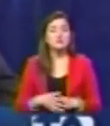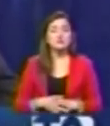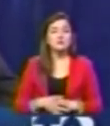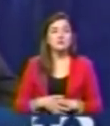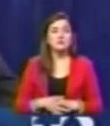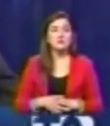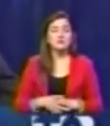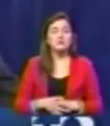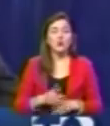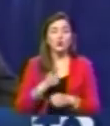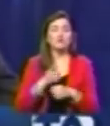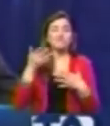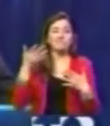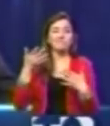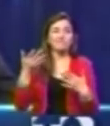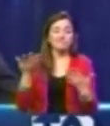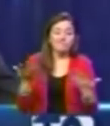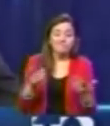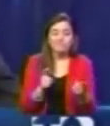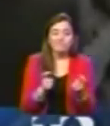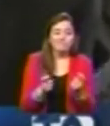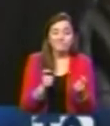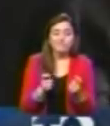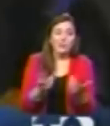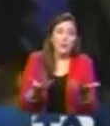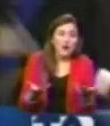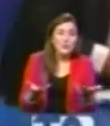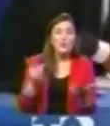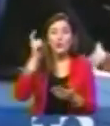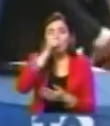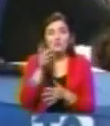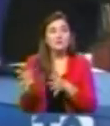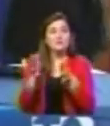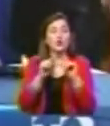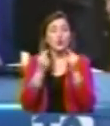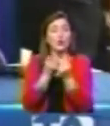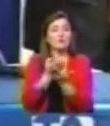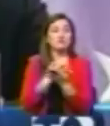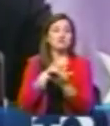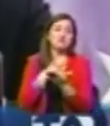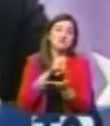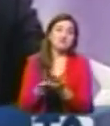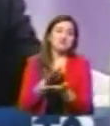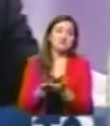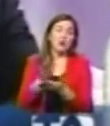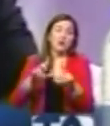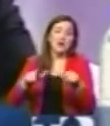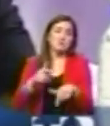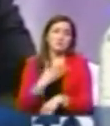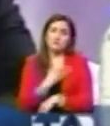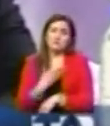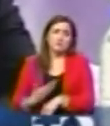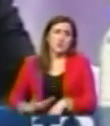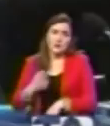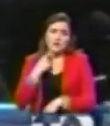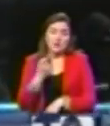acciones de orden político y no solo desde una perspectiva fiscal. El grupo de economistas dice que se va tranquilo, pues el presidente les garantizó que